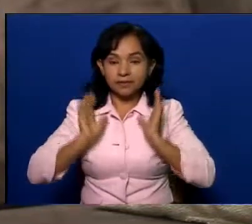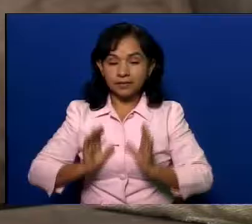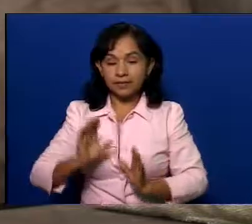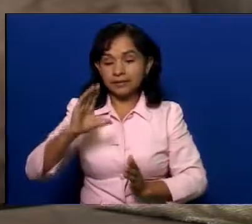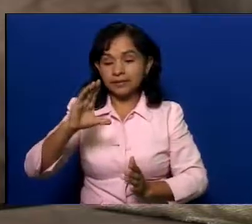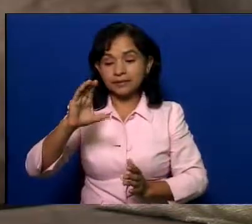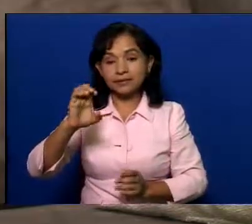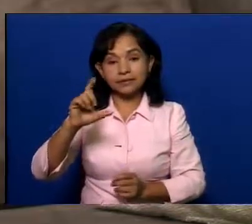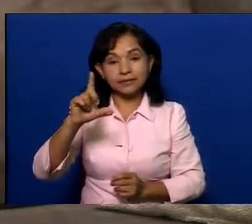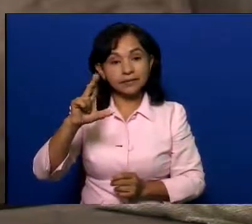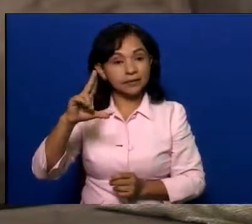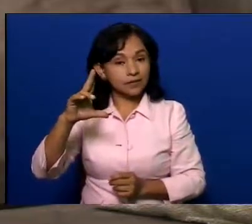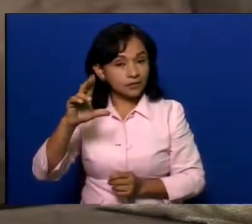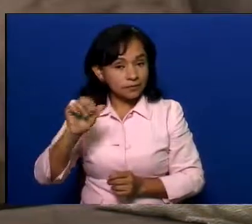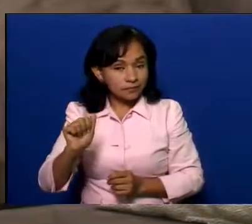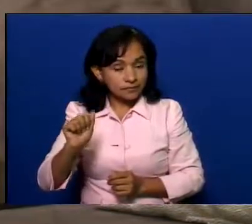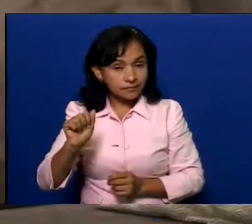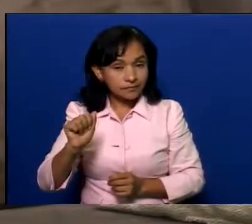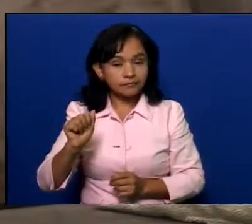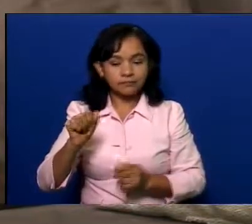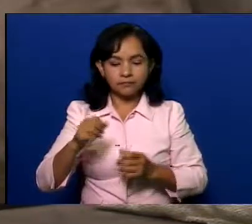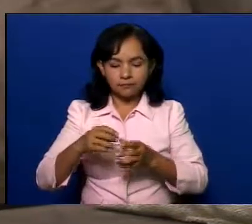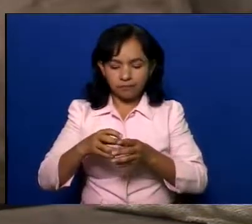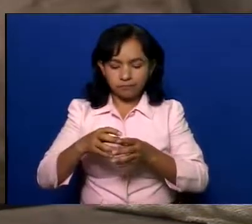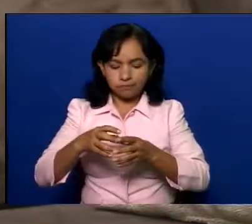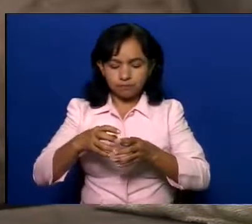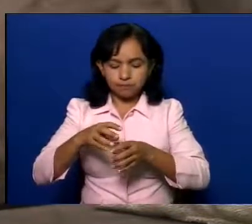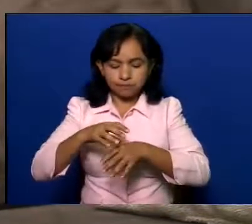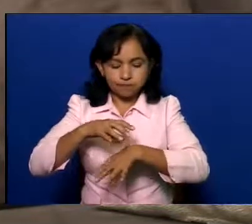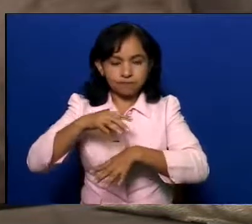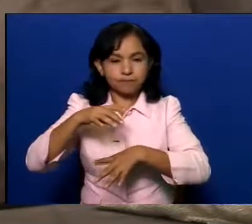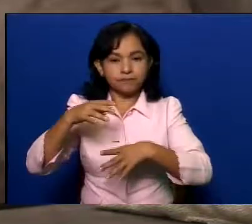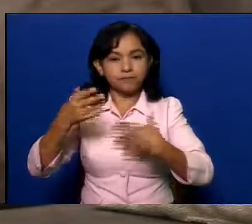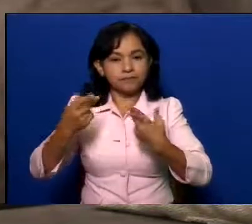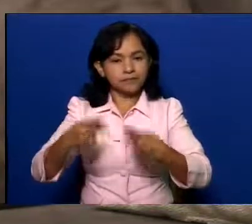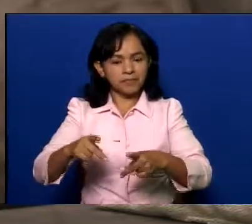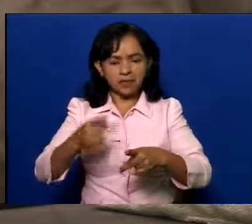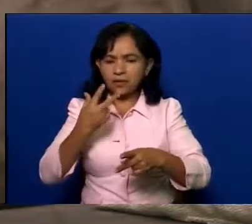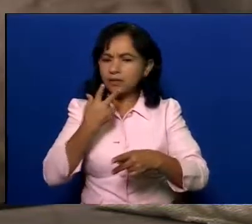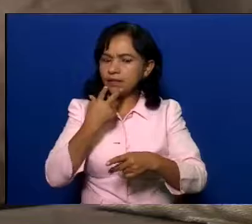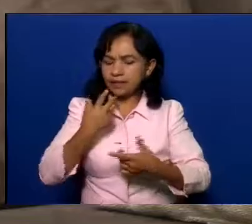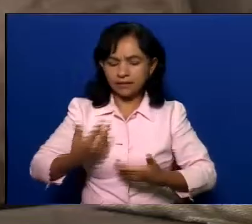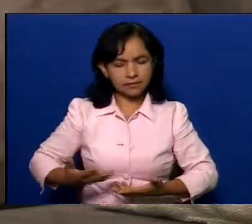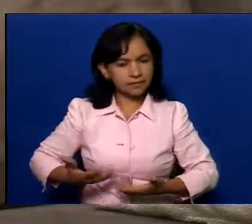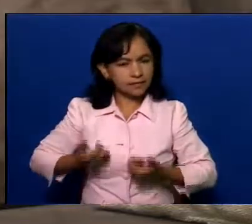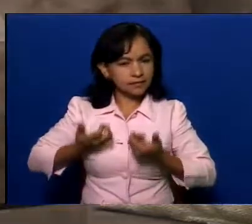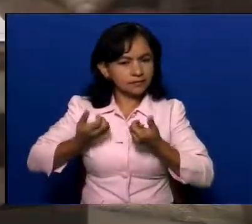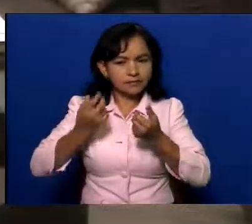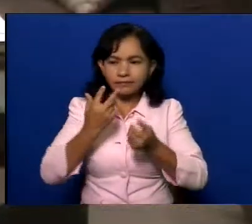células, anormalmente crecen, pero no llegan a generar